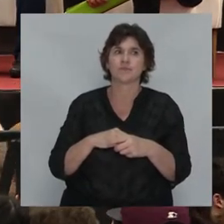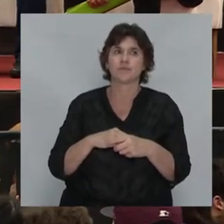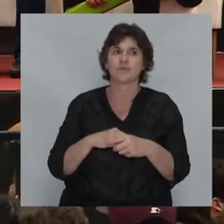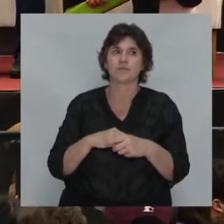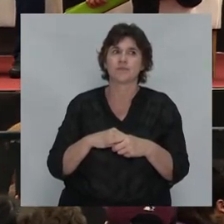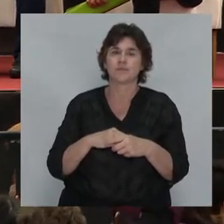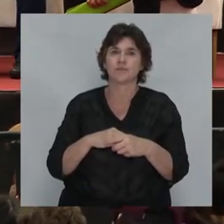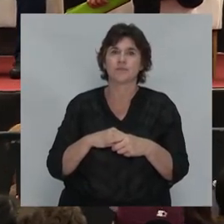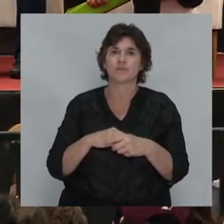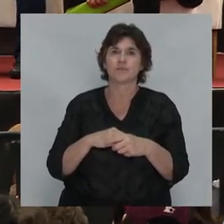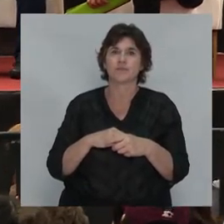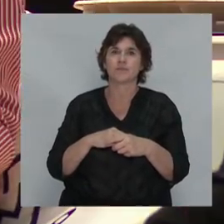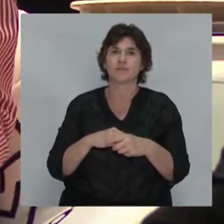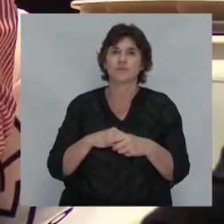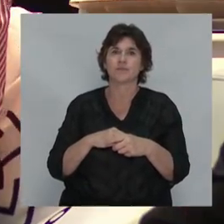Bueno,